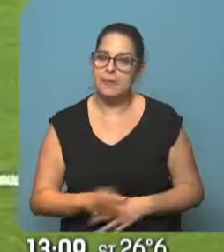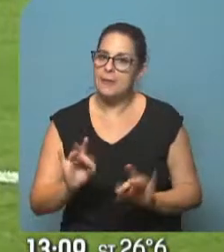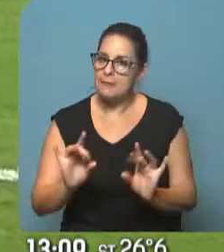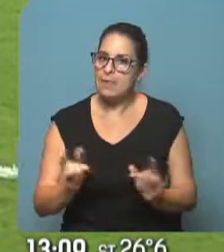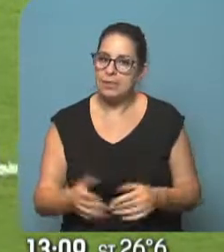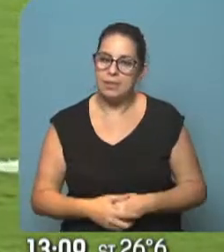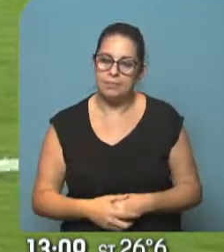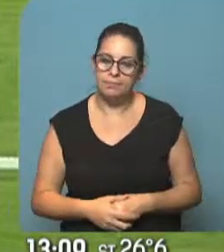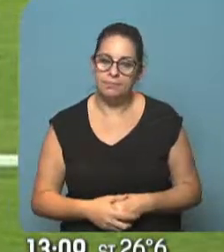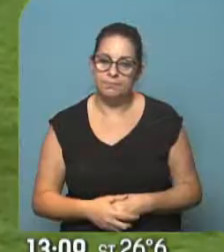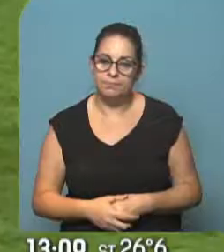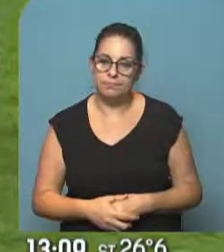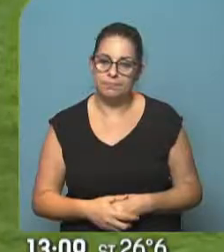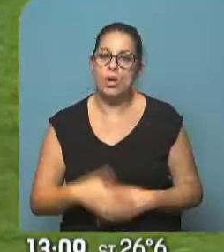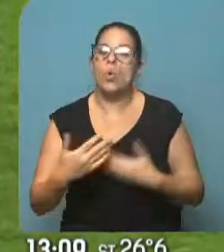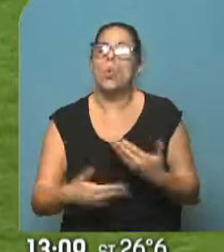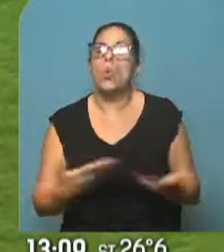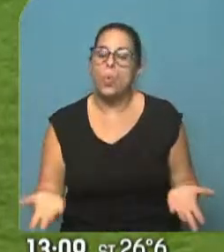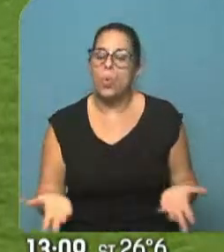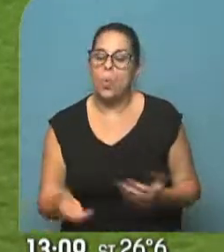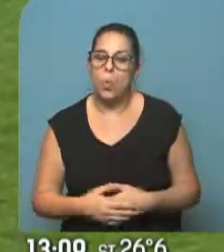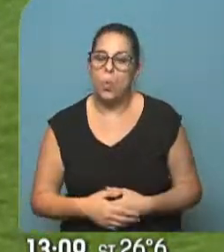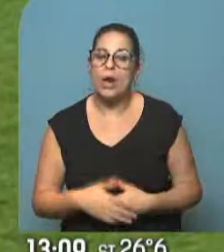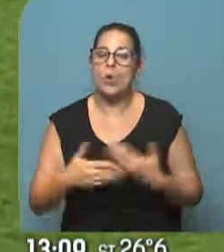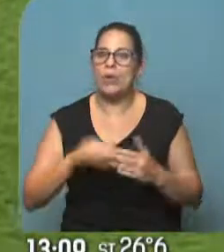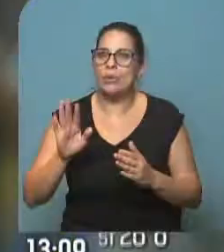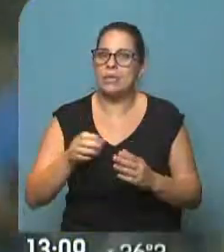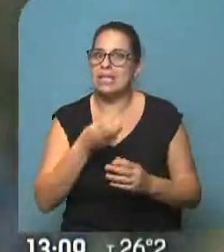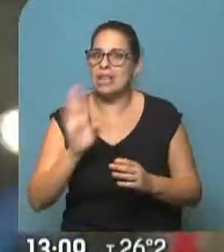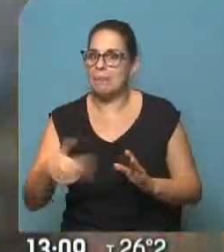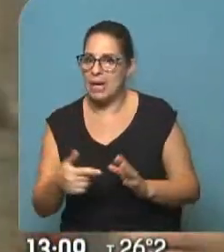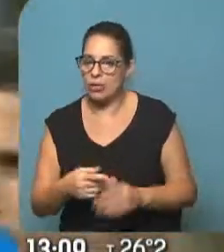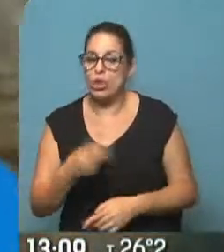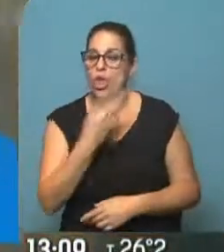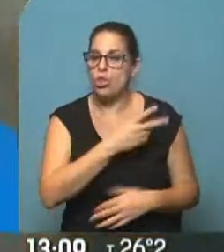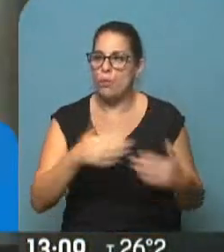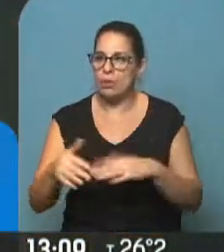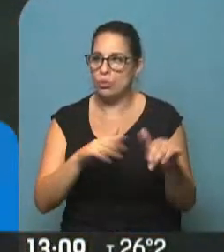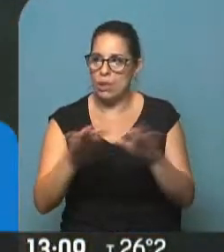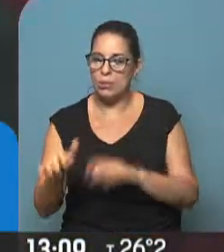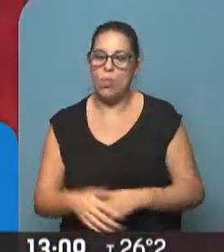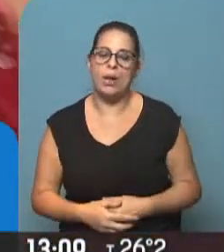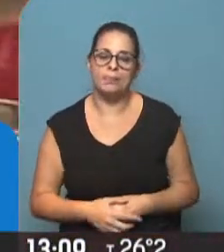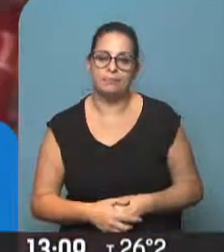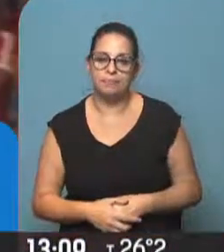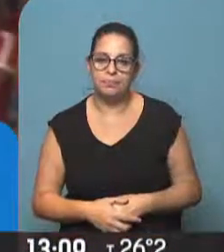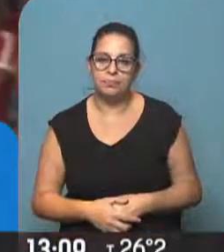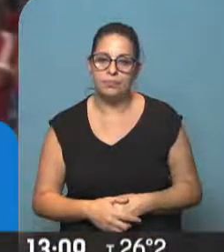difícil tratar de jugar con un hombre menos en los dos partidos.